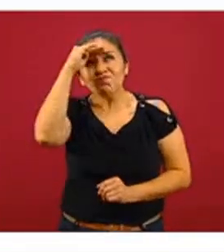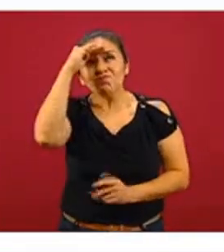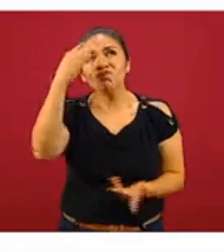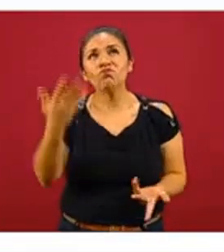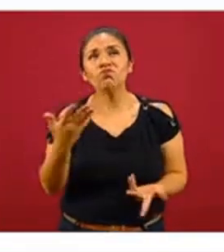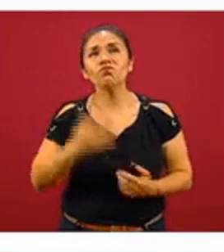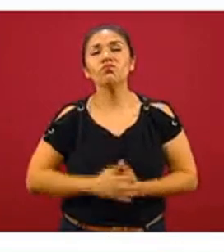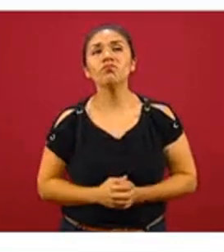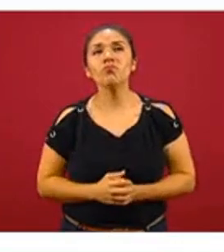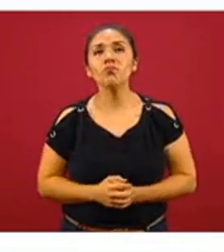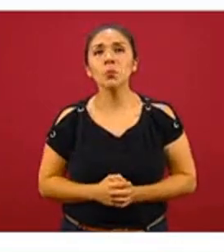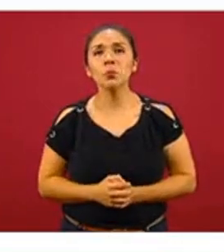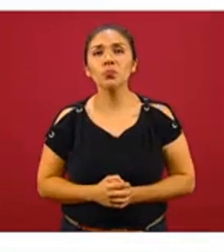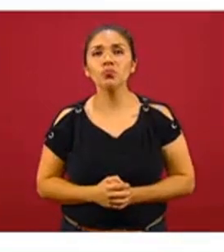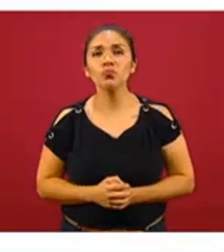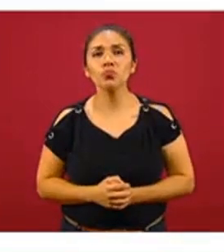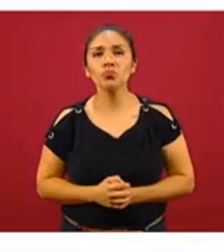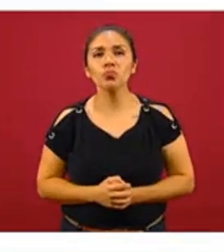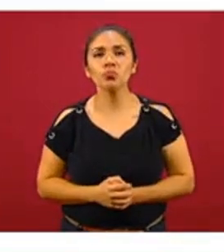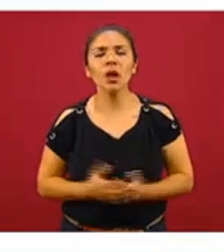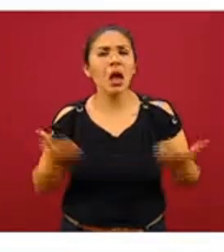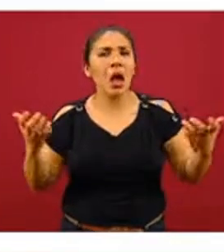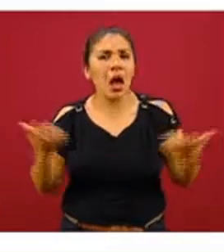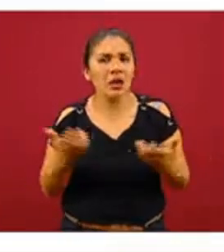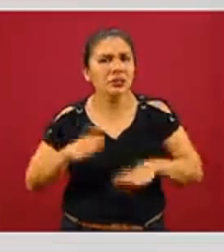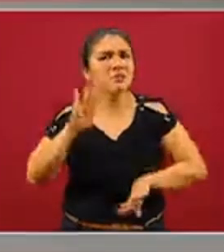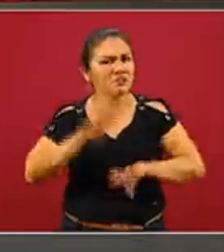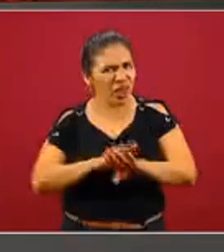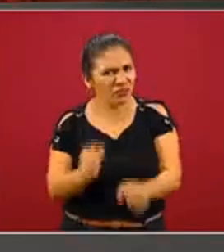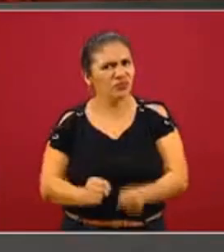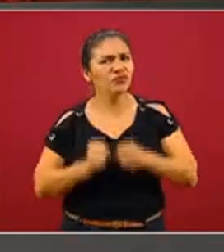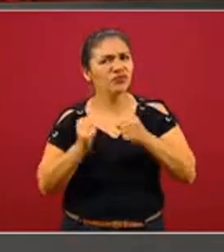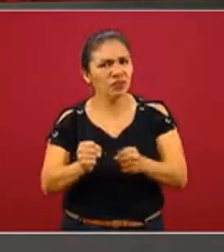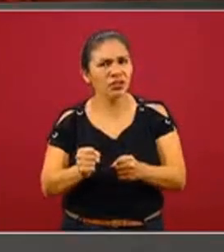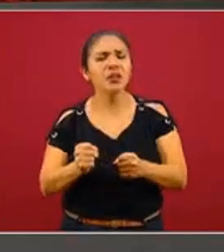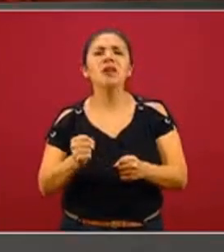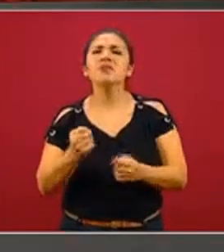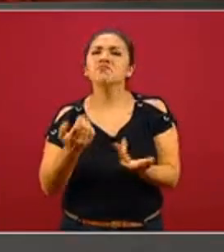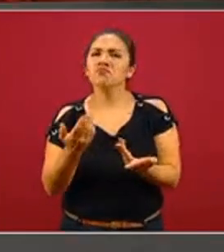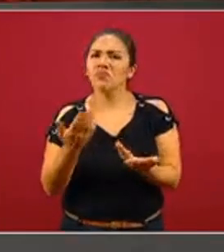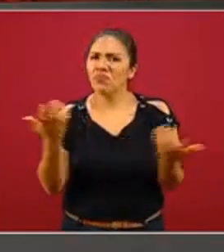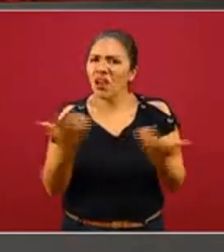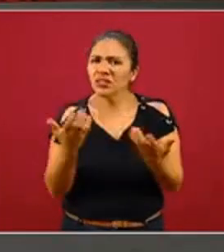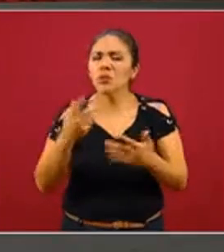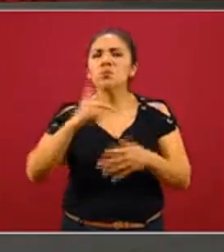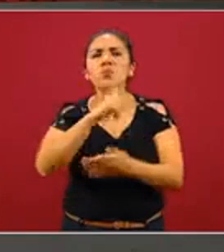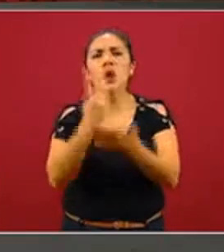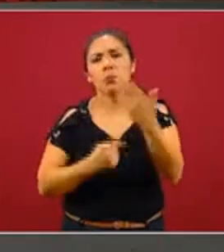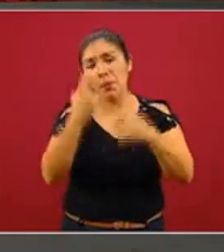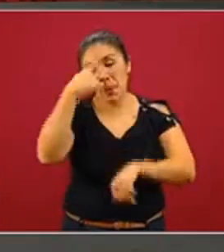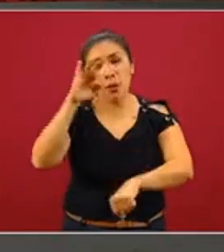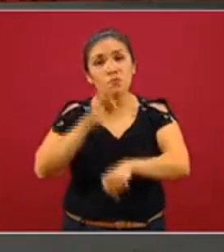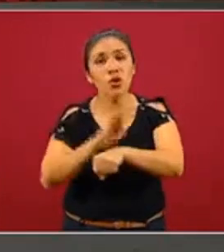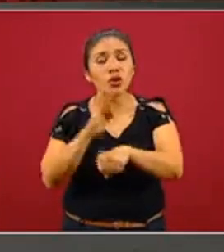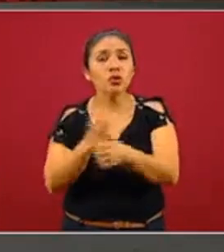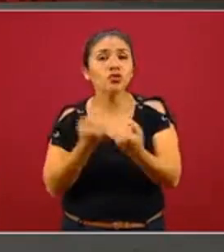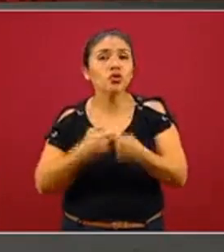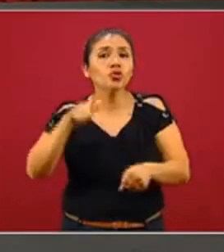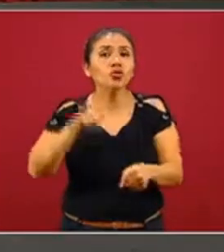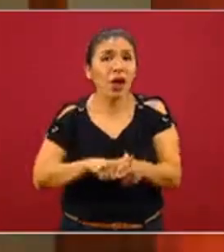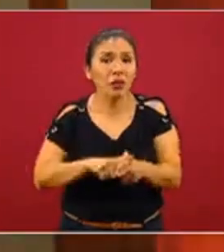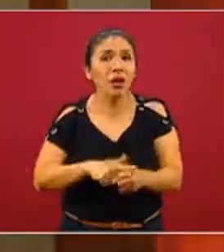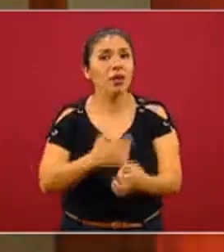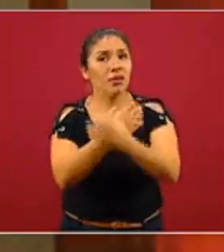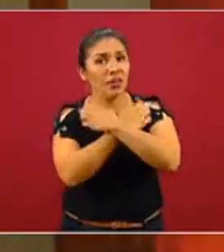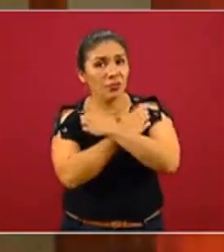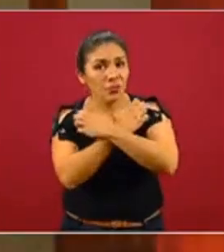en desarrollar con mayor intensidad, desplegar con más fuerza los programas de protección social, los programas de